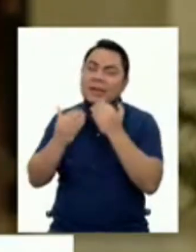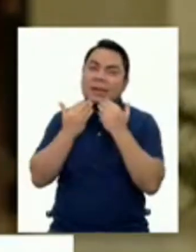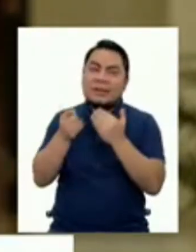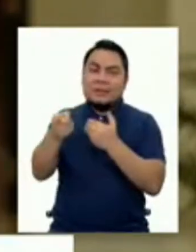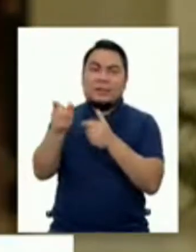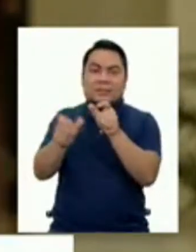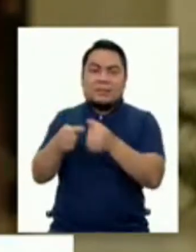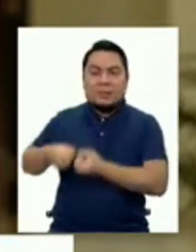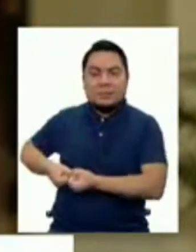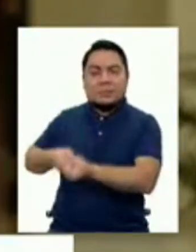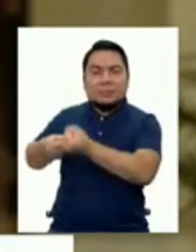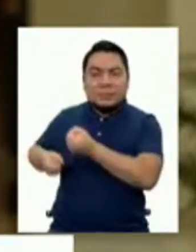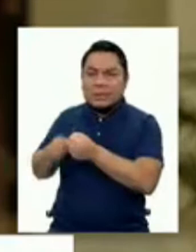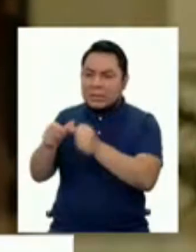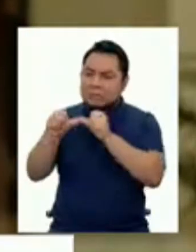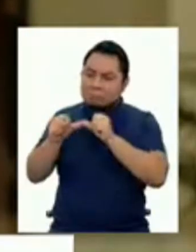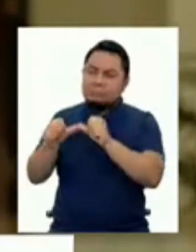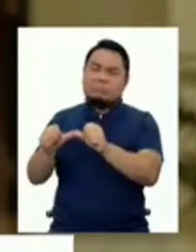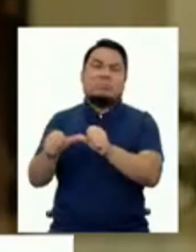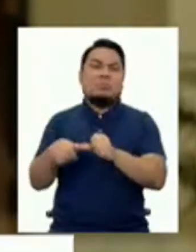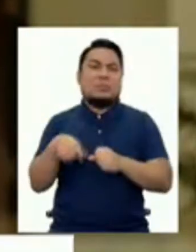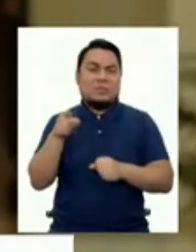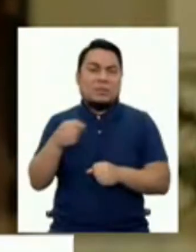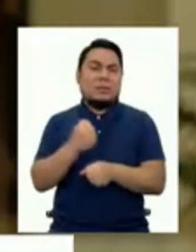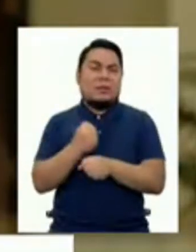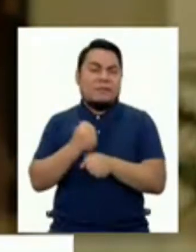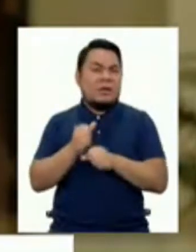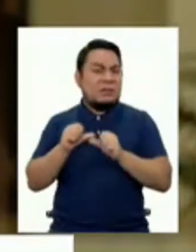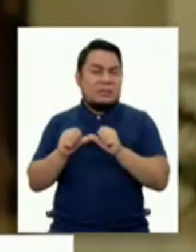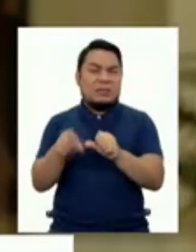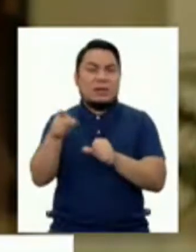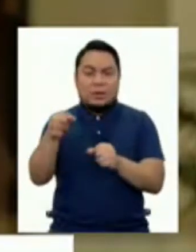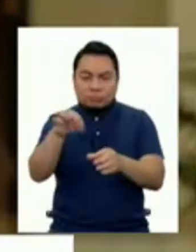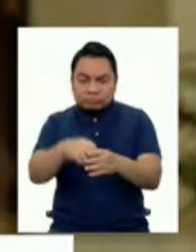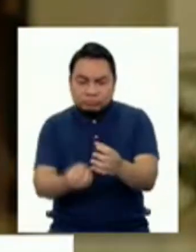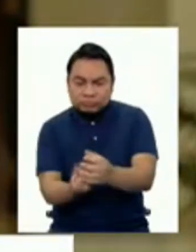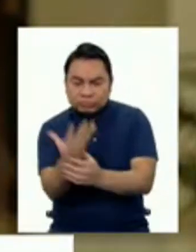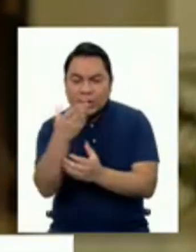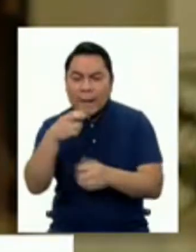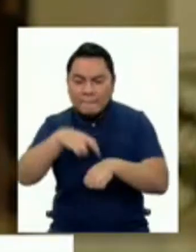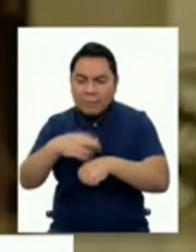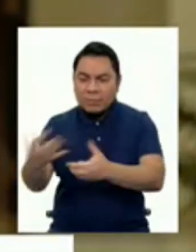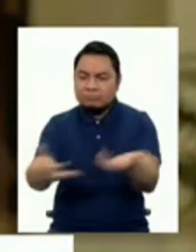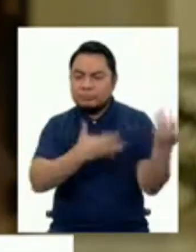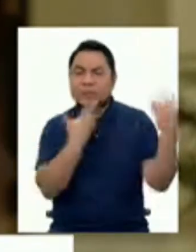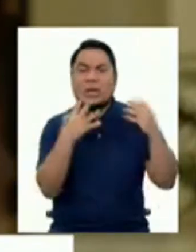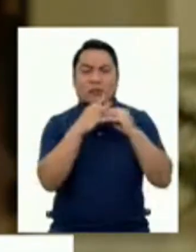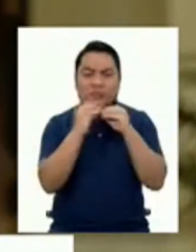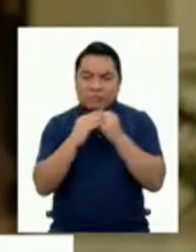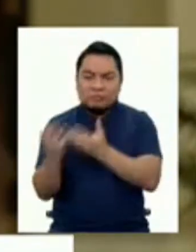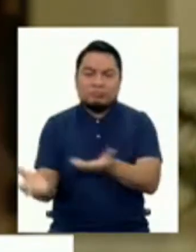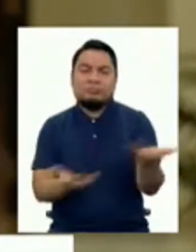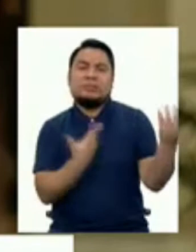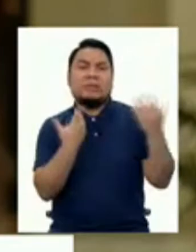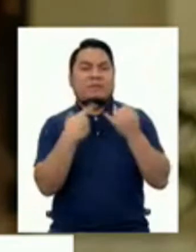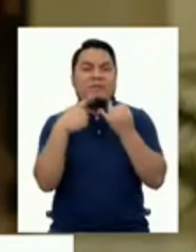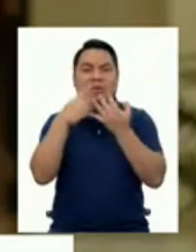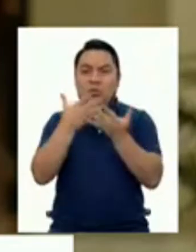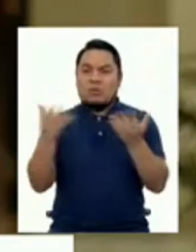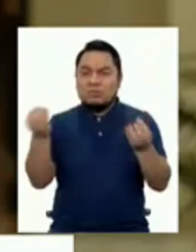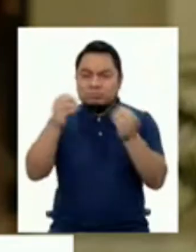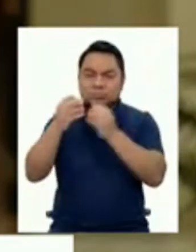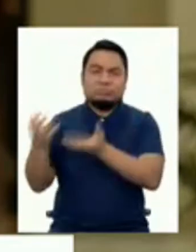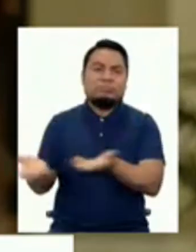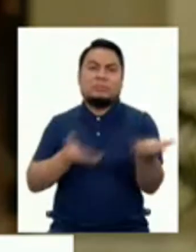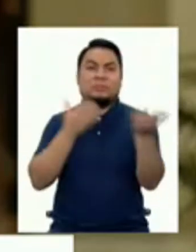sector agrario que no dejó de sembrar, de cosechar, de producir para todos los peruanos en estos